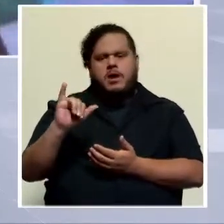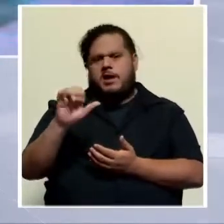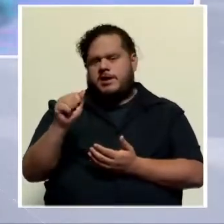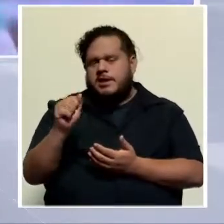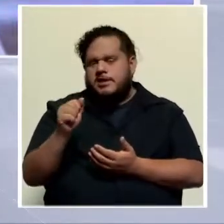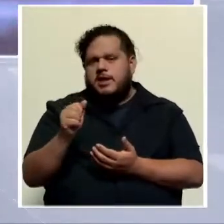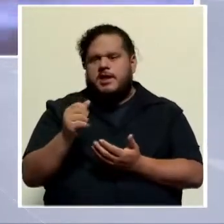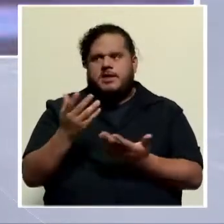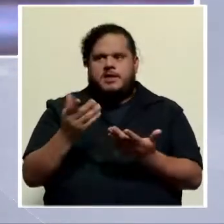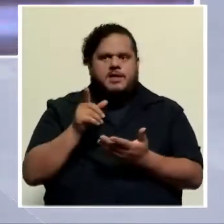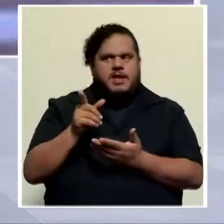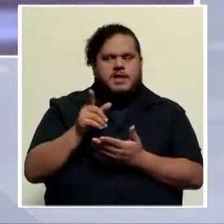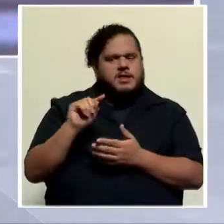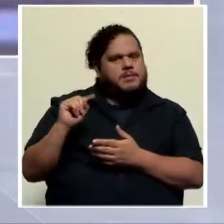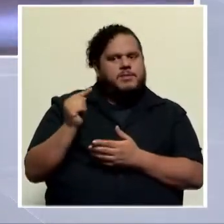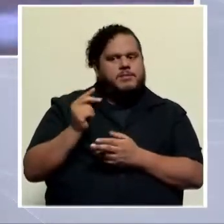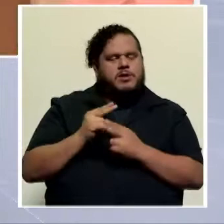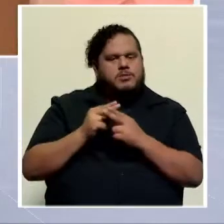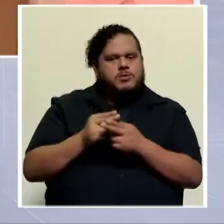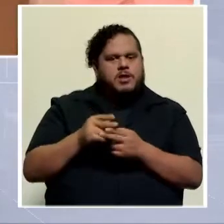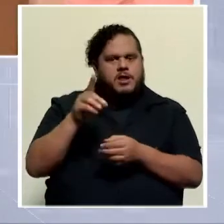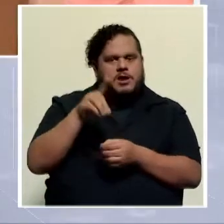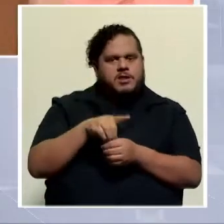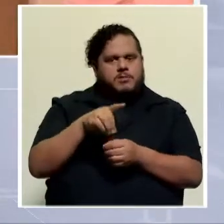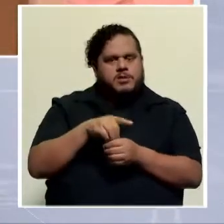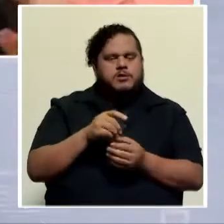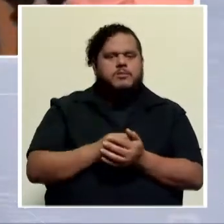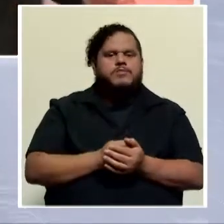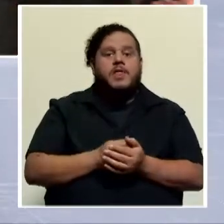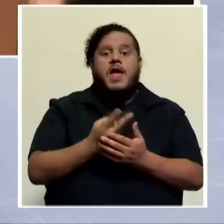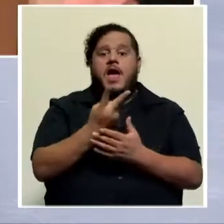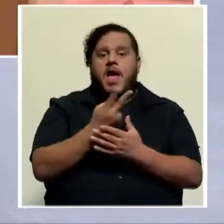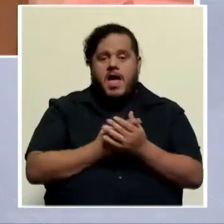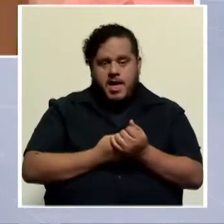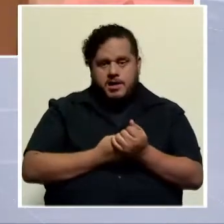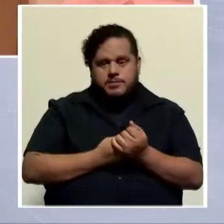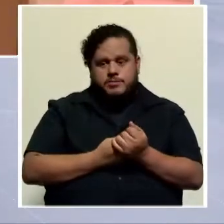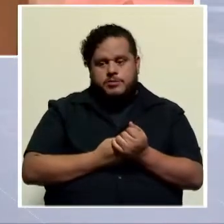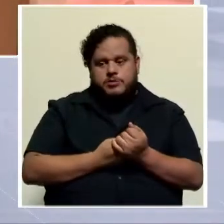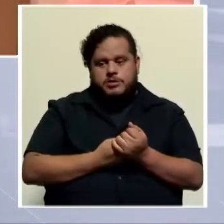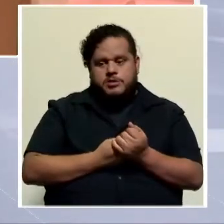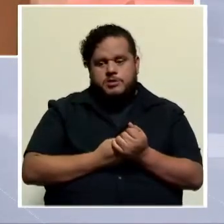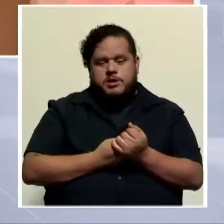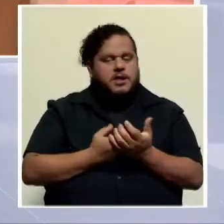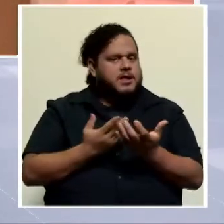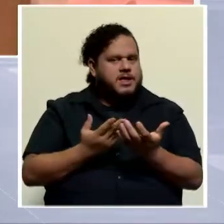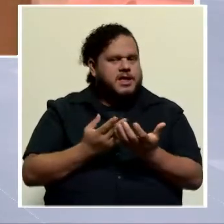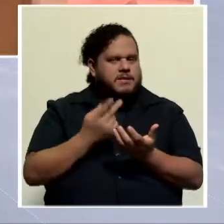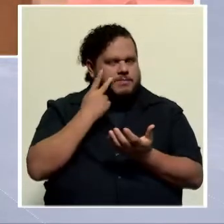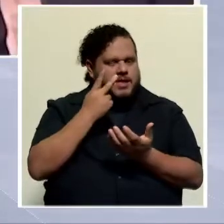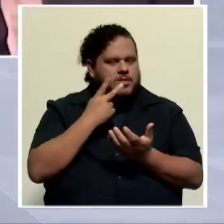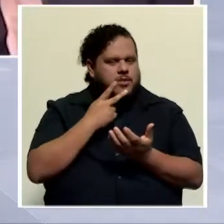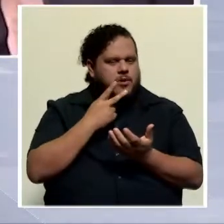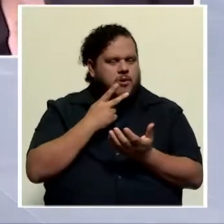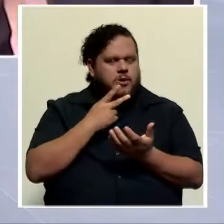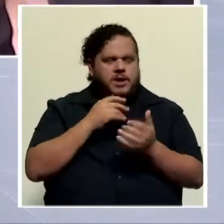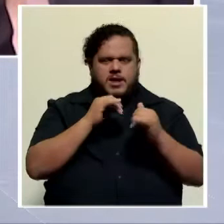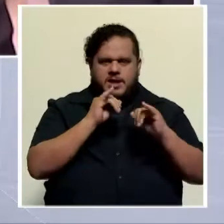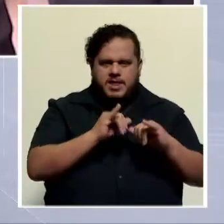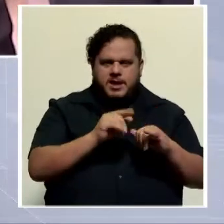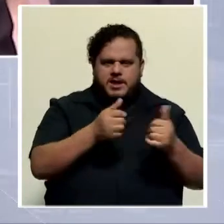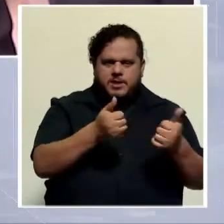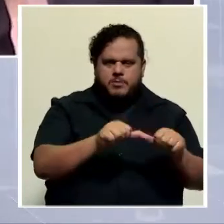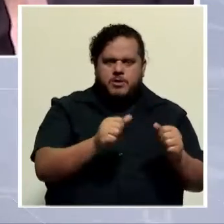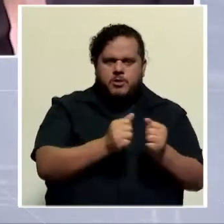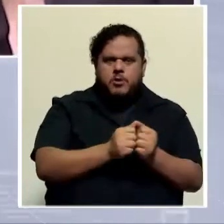nada más y nada menos que el primer nominado a la Diputación. Ambos ratificando la pertinencia de la aprobación de este acuerdo